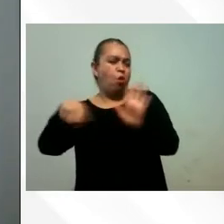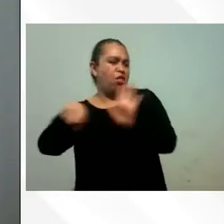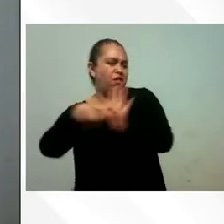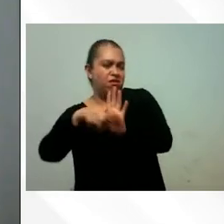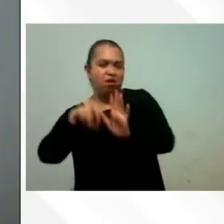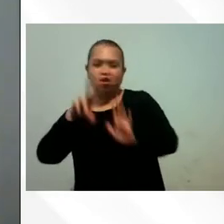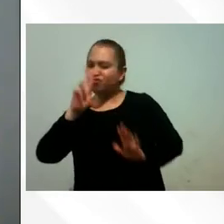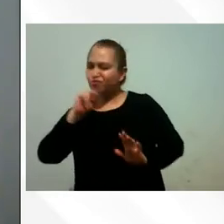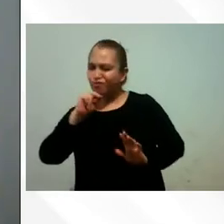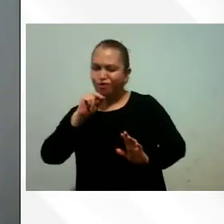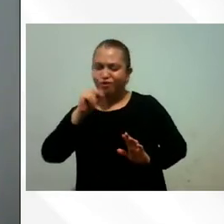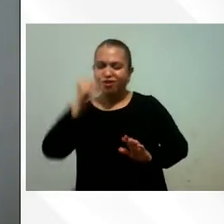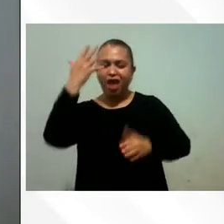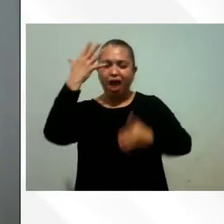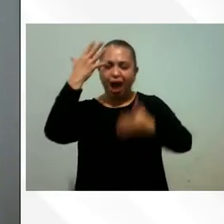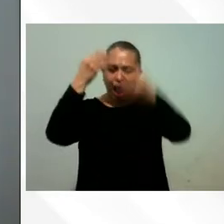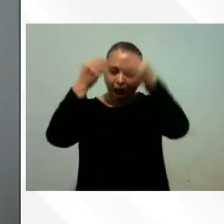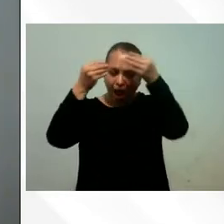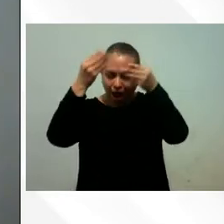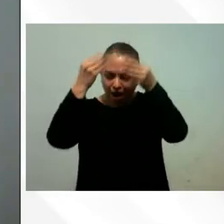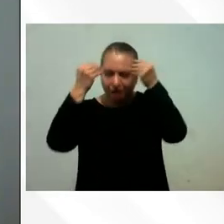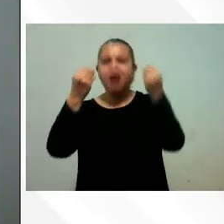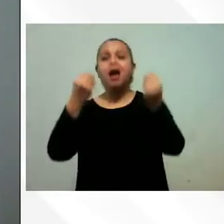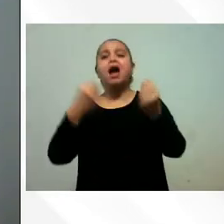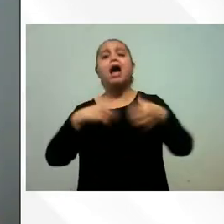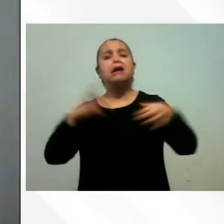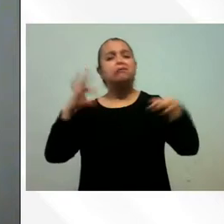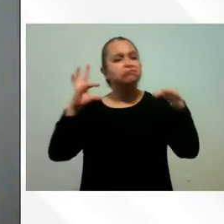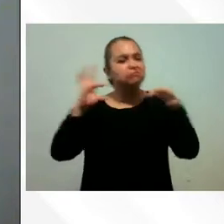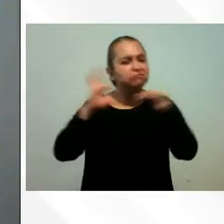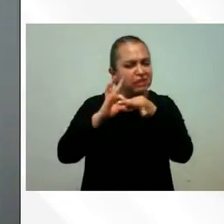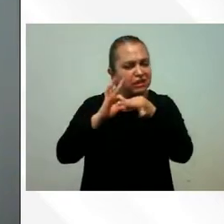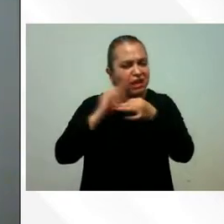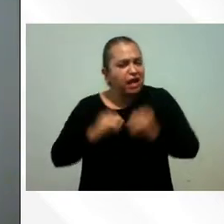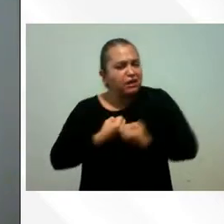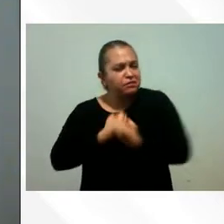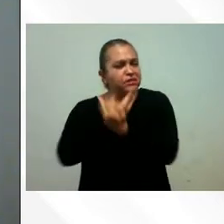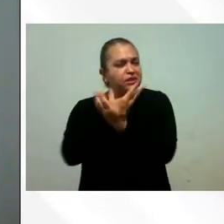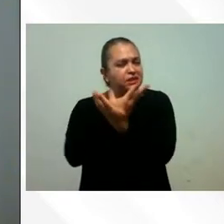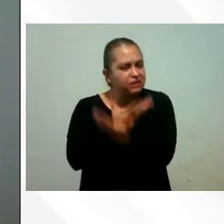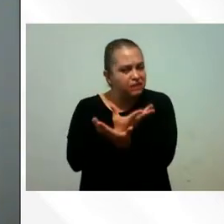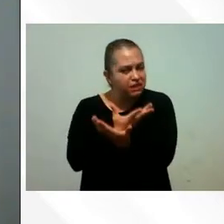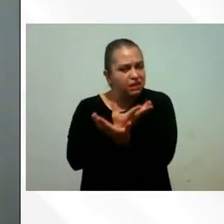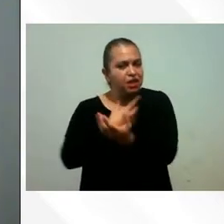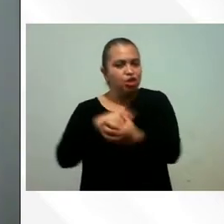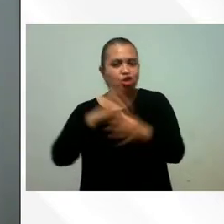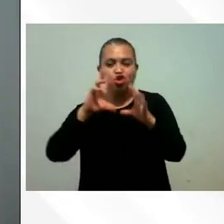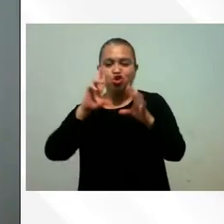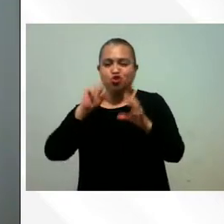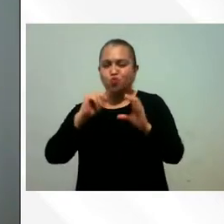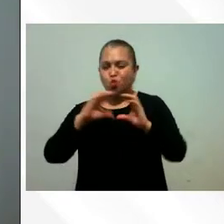a contactarlas, a expresarlas, a no solamente etiquetarlas.